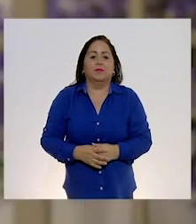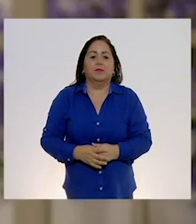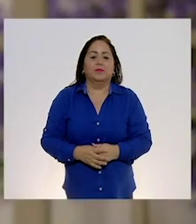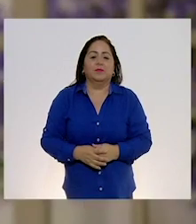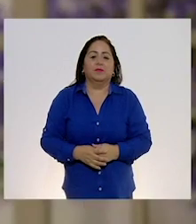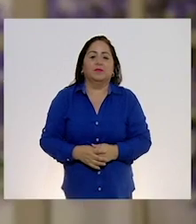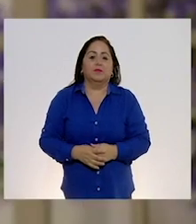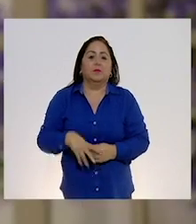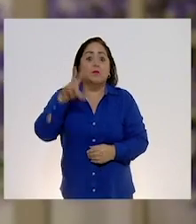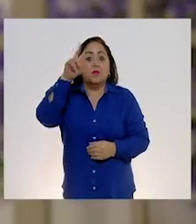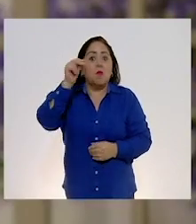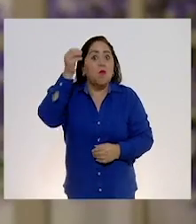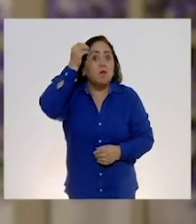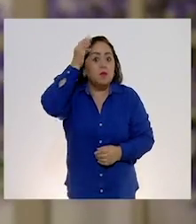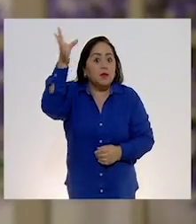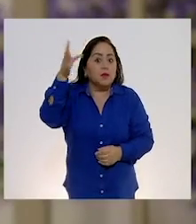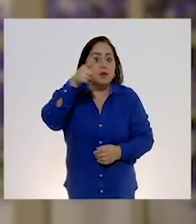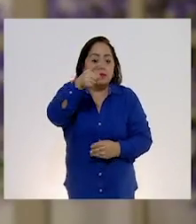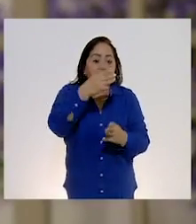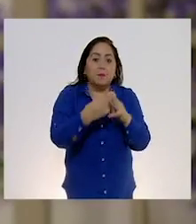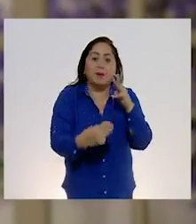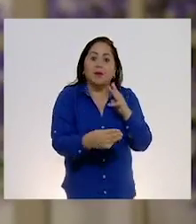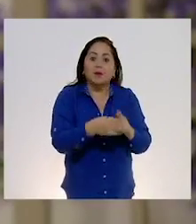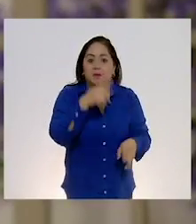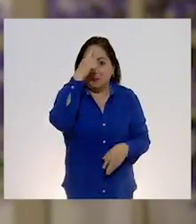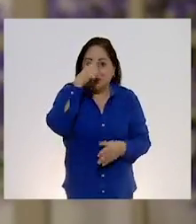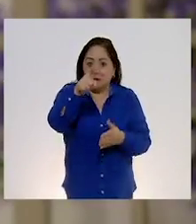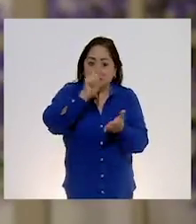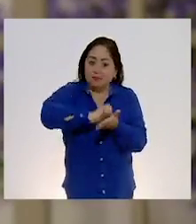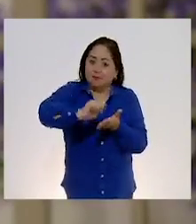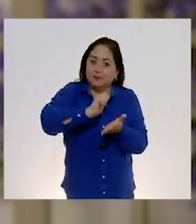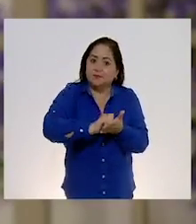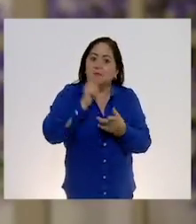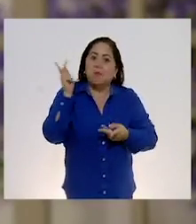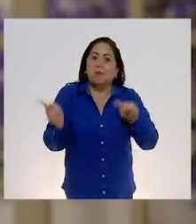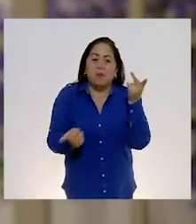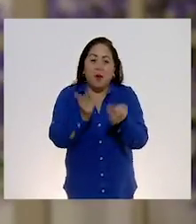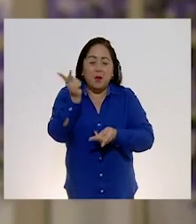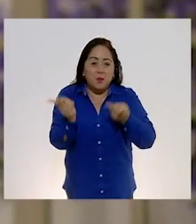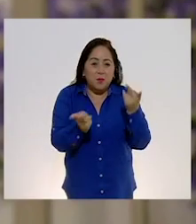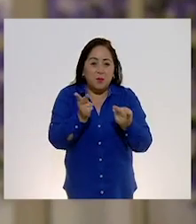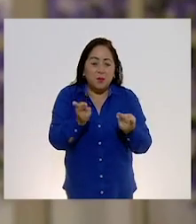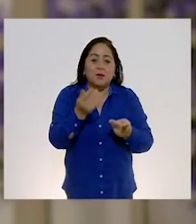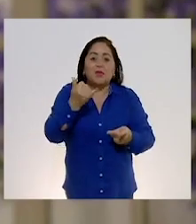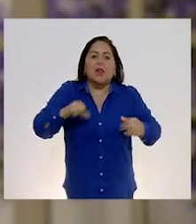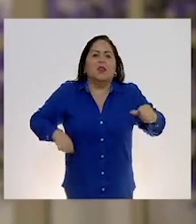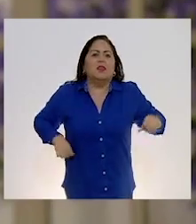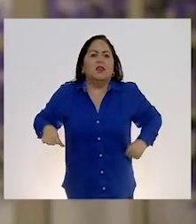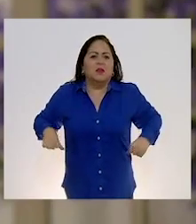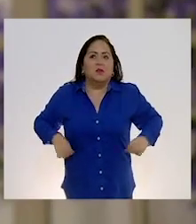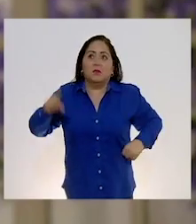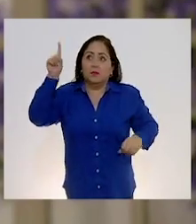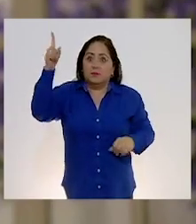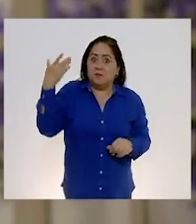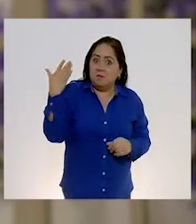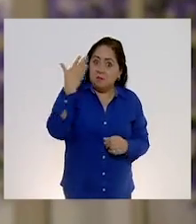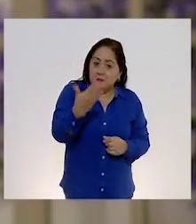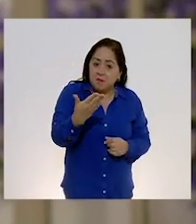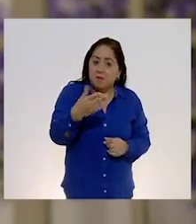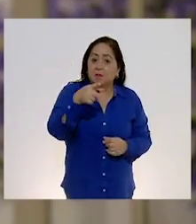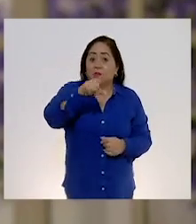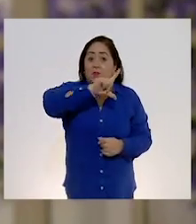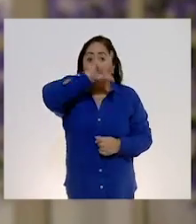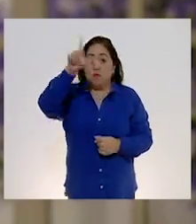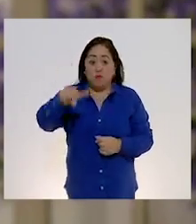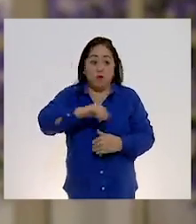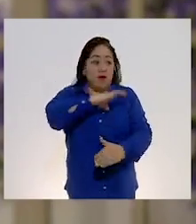No olvides tus materiales para anotar las preguntas y actividades que se te piden para que